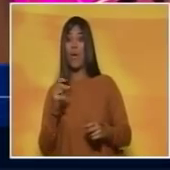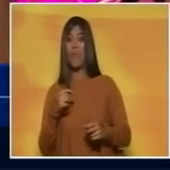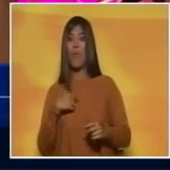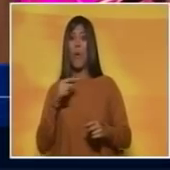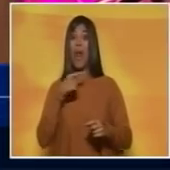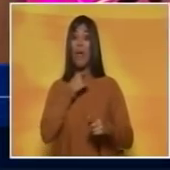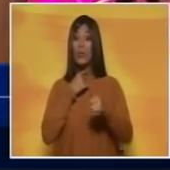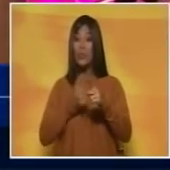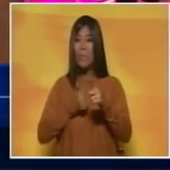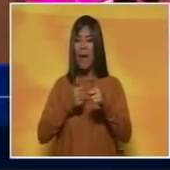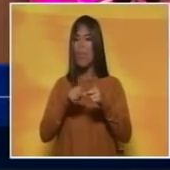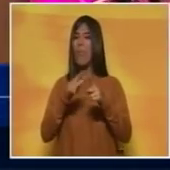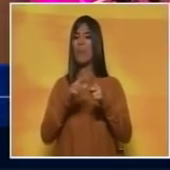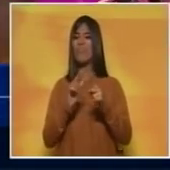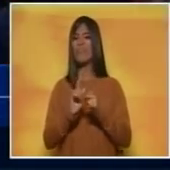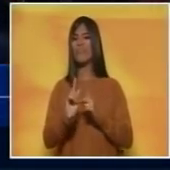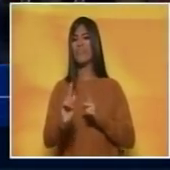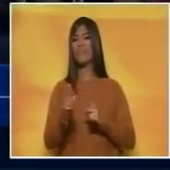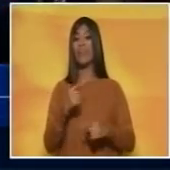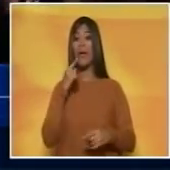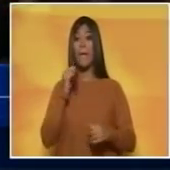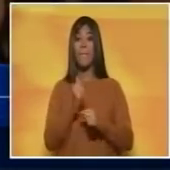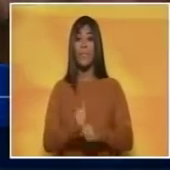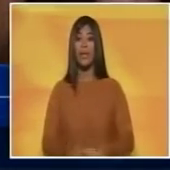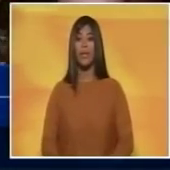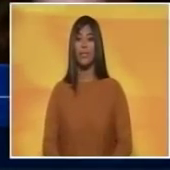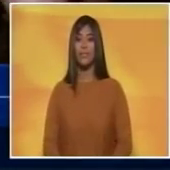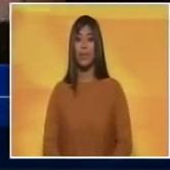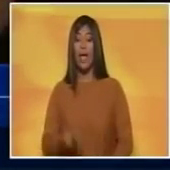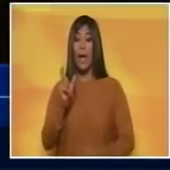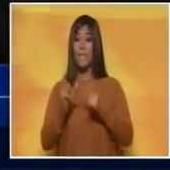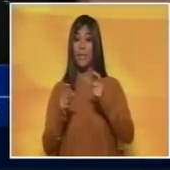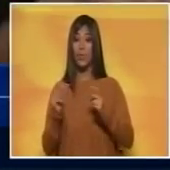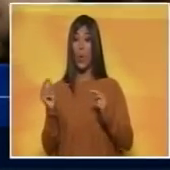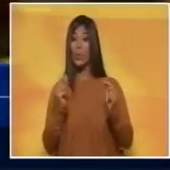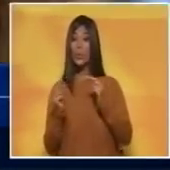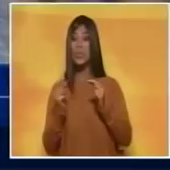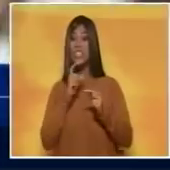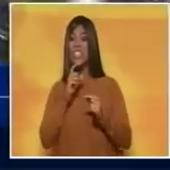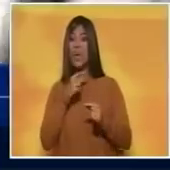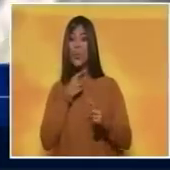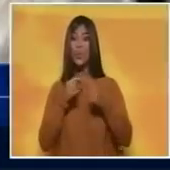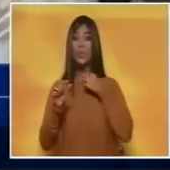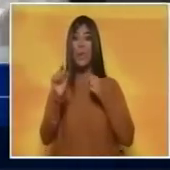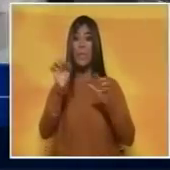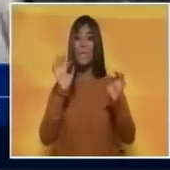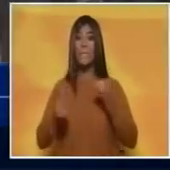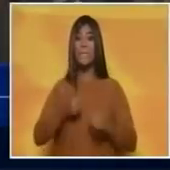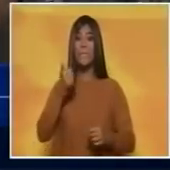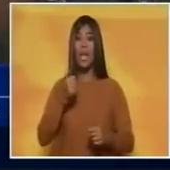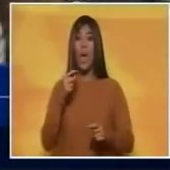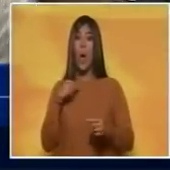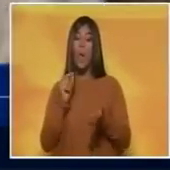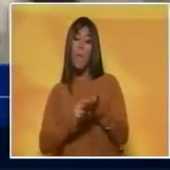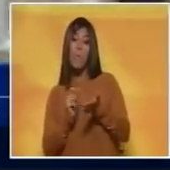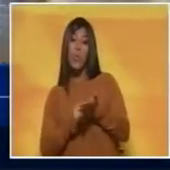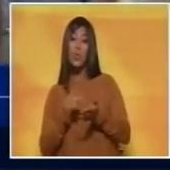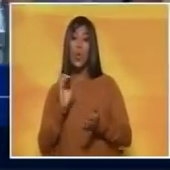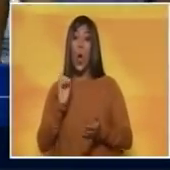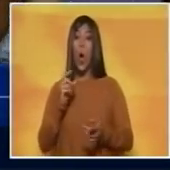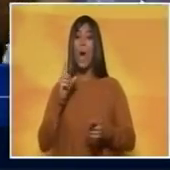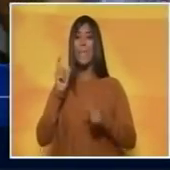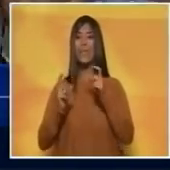se caen, se pasan cosas. Mientras el jurado debatía entre los favoritos, las puntuaciones y los